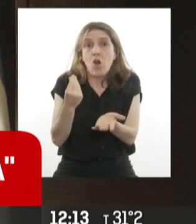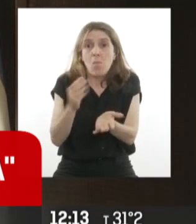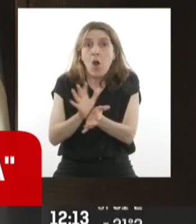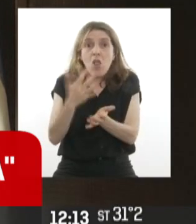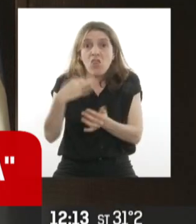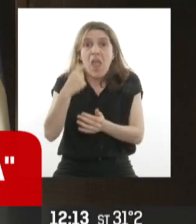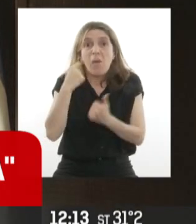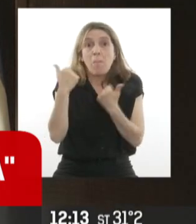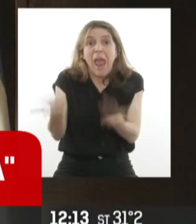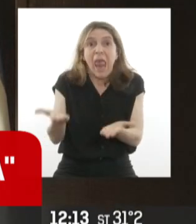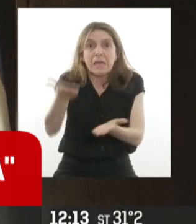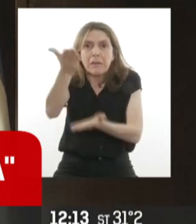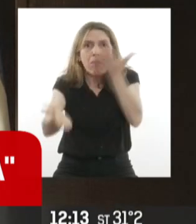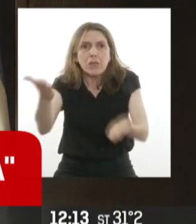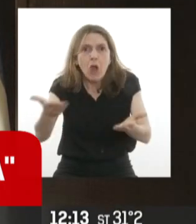valer.